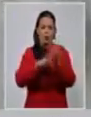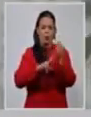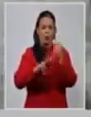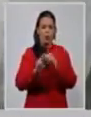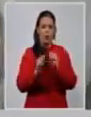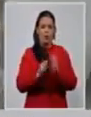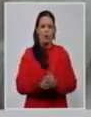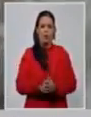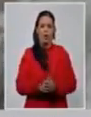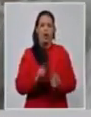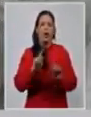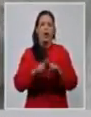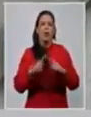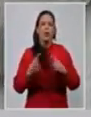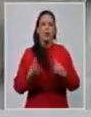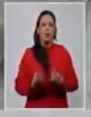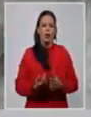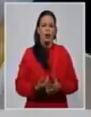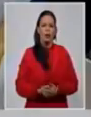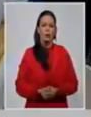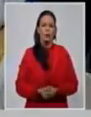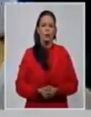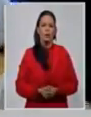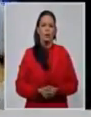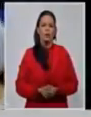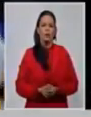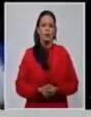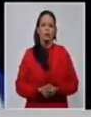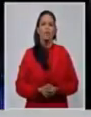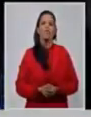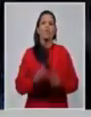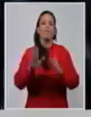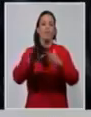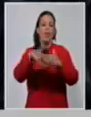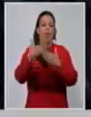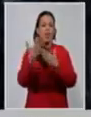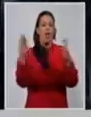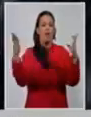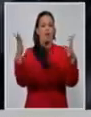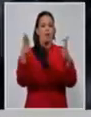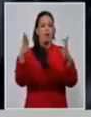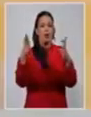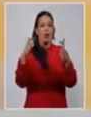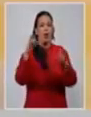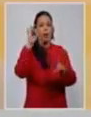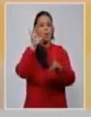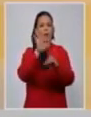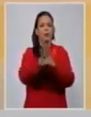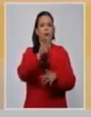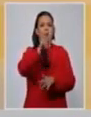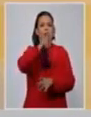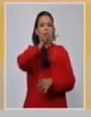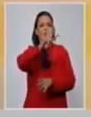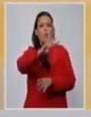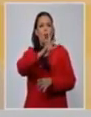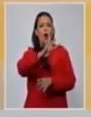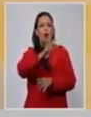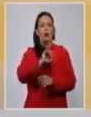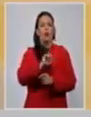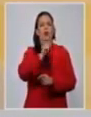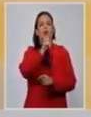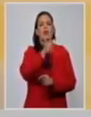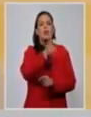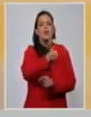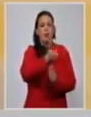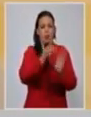provincia, fue notable las fechas del fin de año. A partir del día 24 de diciembre, el día 31 de diciembre, pudimos determinar